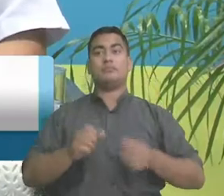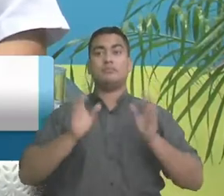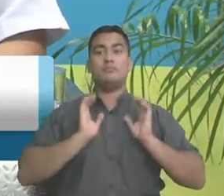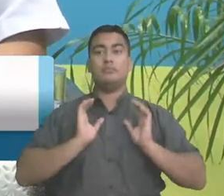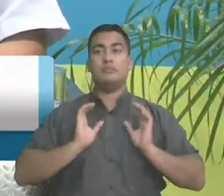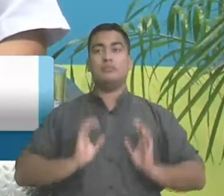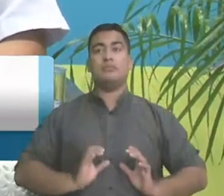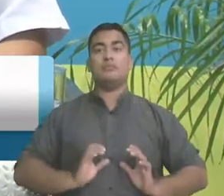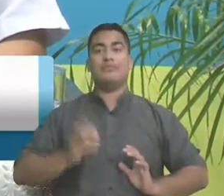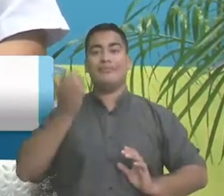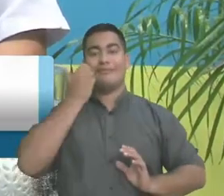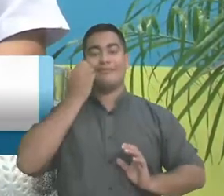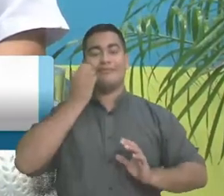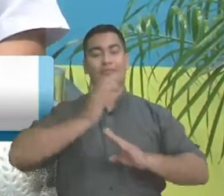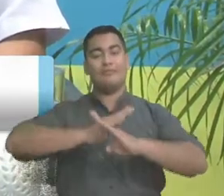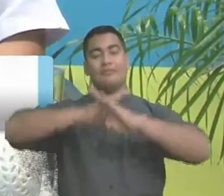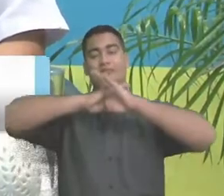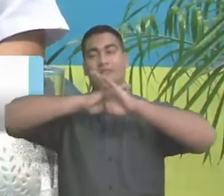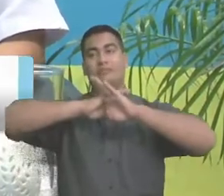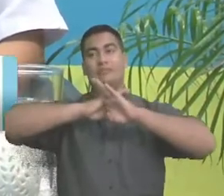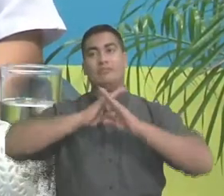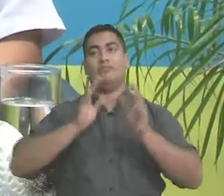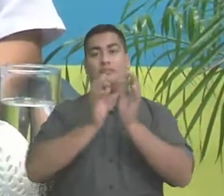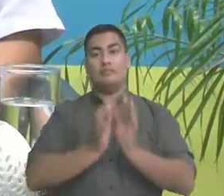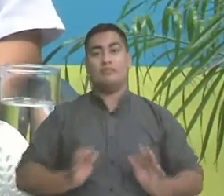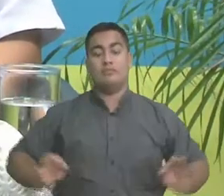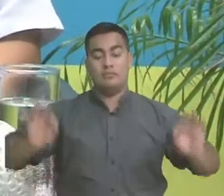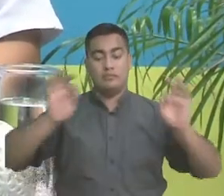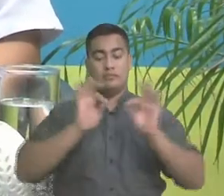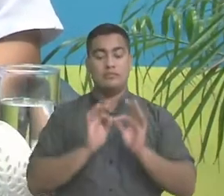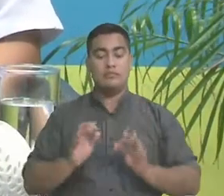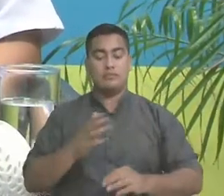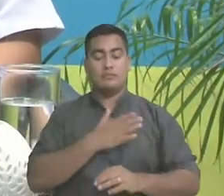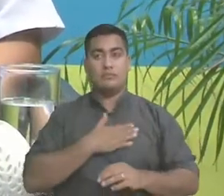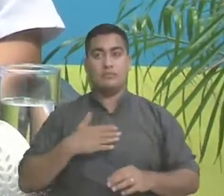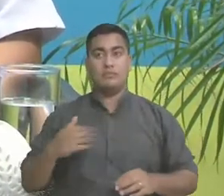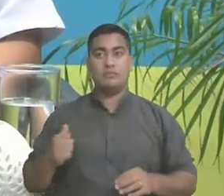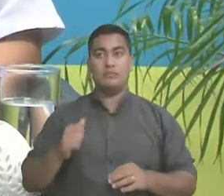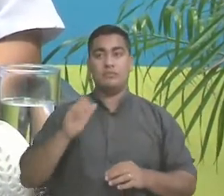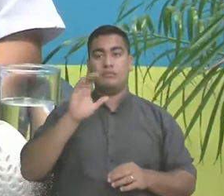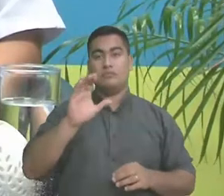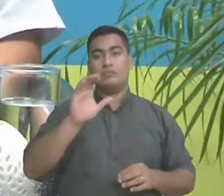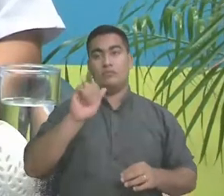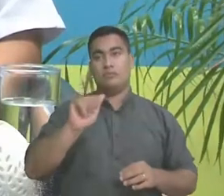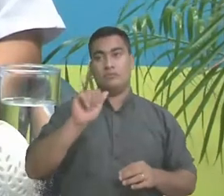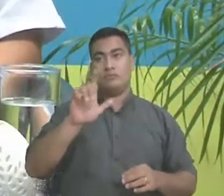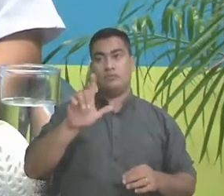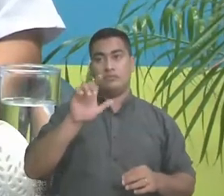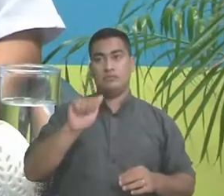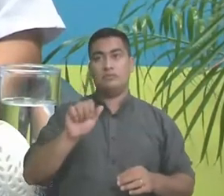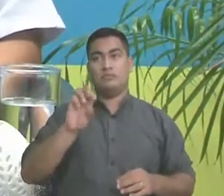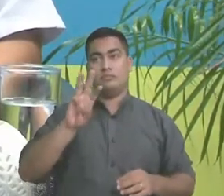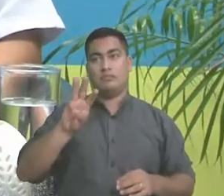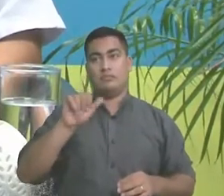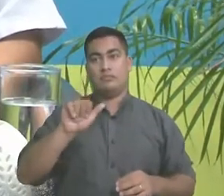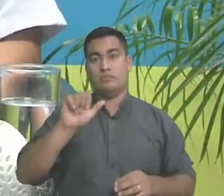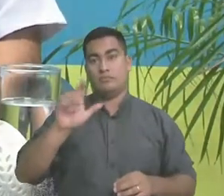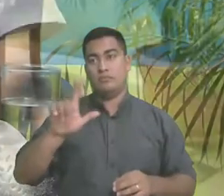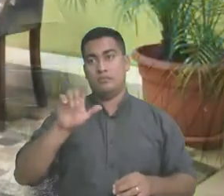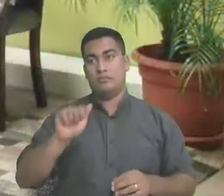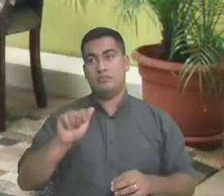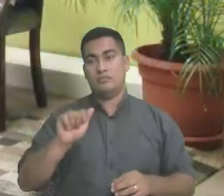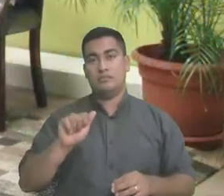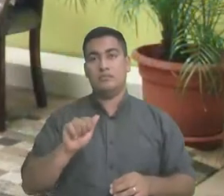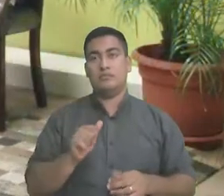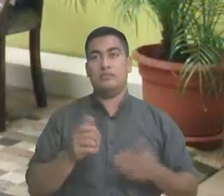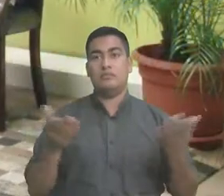para defenderse de las enfermedades. Lo podemos mejorar con la calahuala. La calahuala, esa plantita, es muy difícil de encontrar. ¿Es como preventivo?